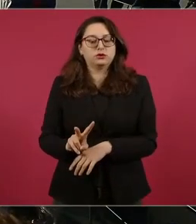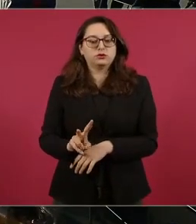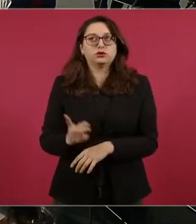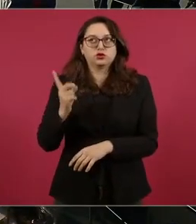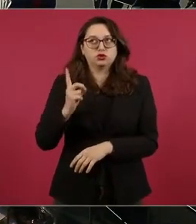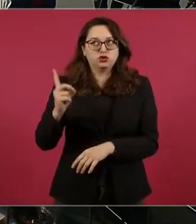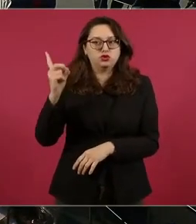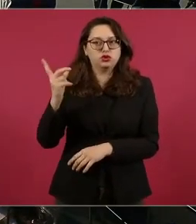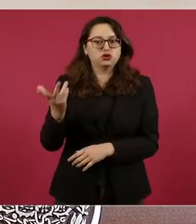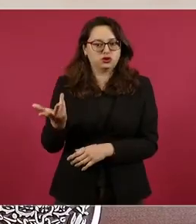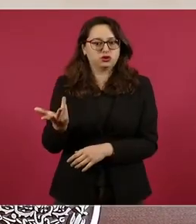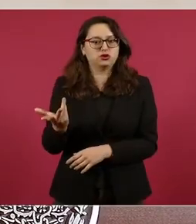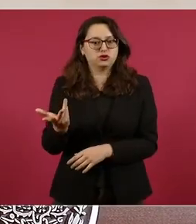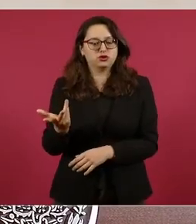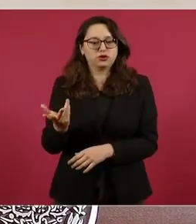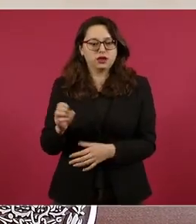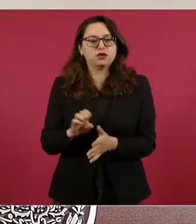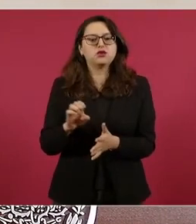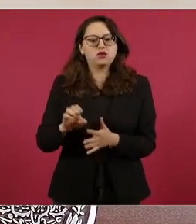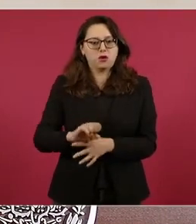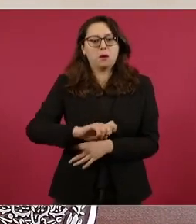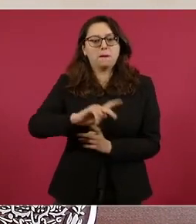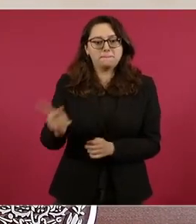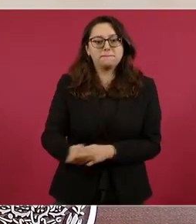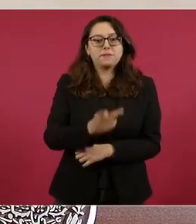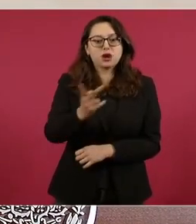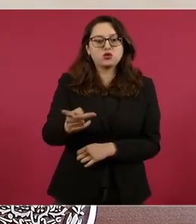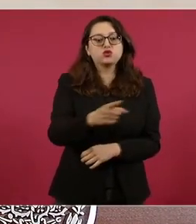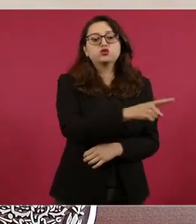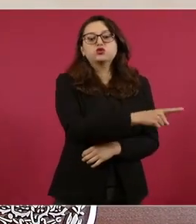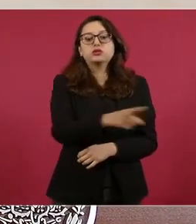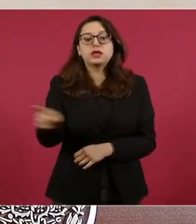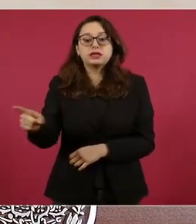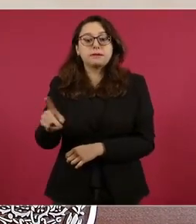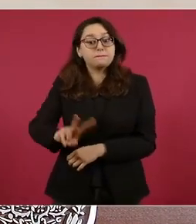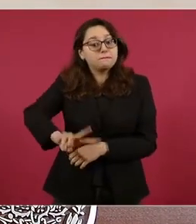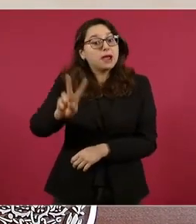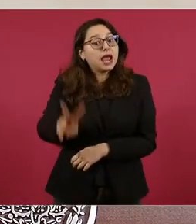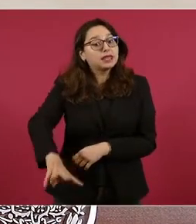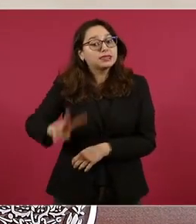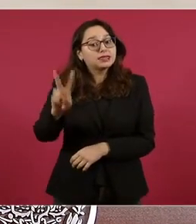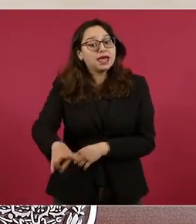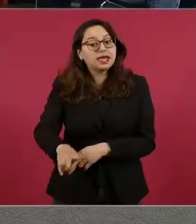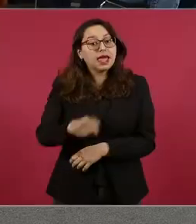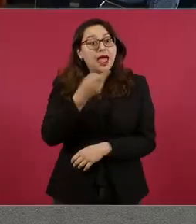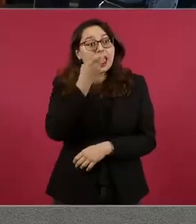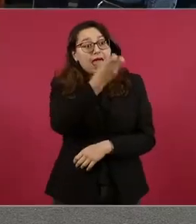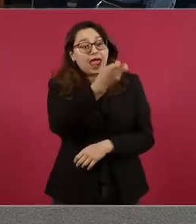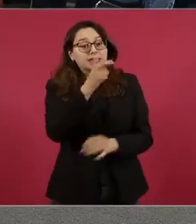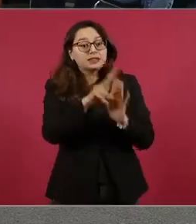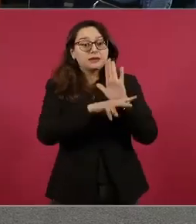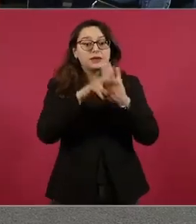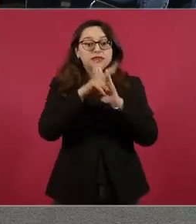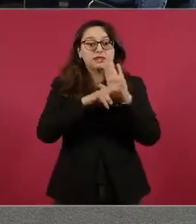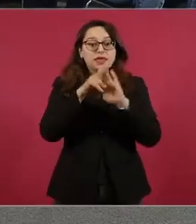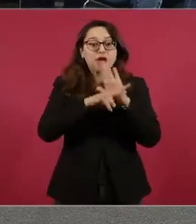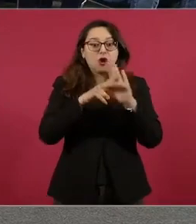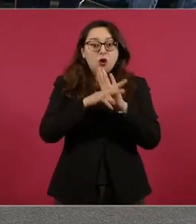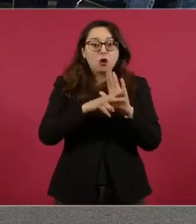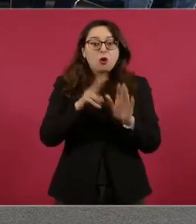el creador que levanten la mano los que habían visto